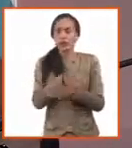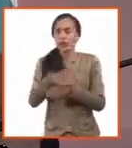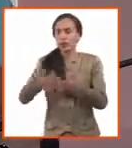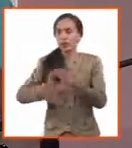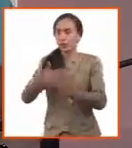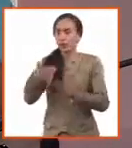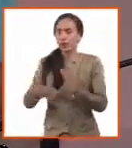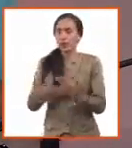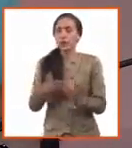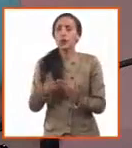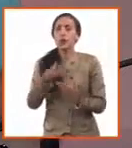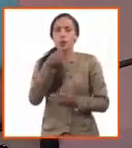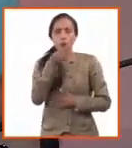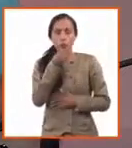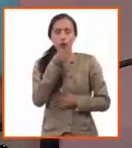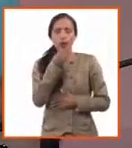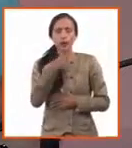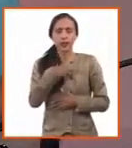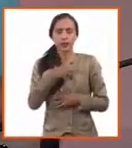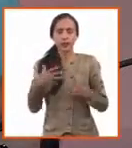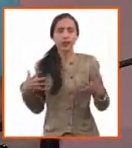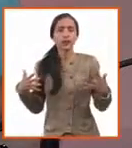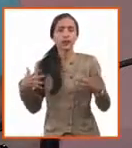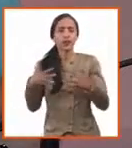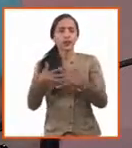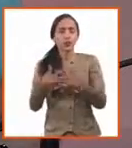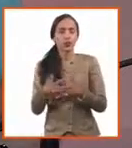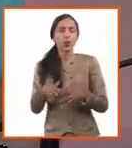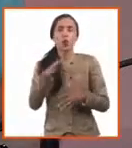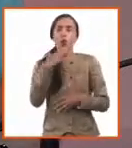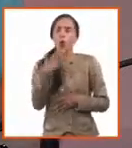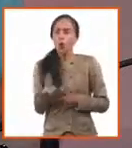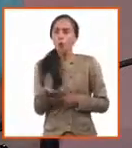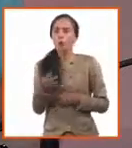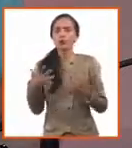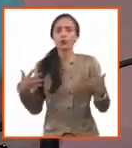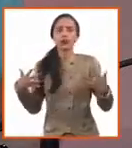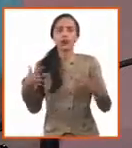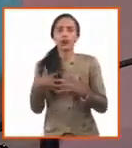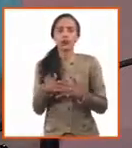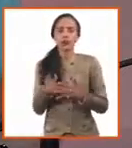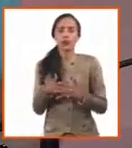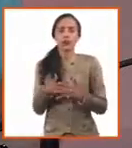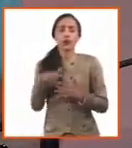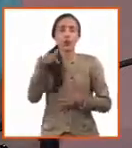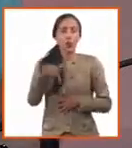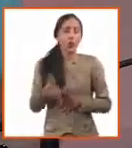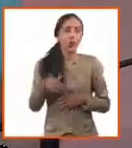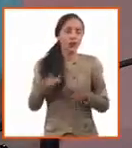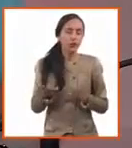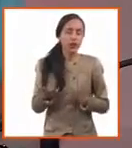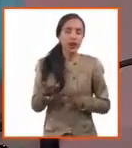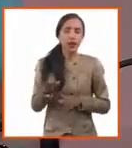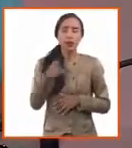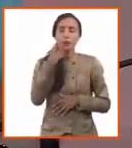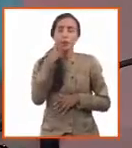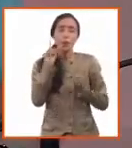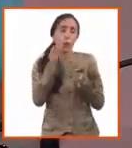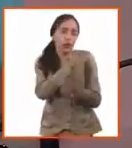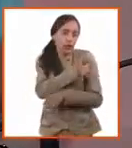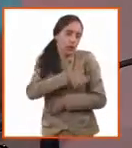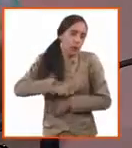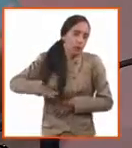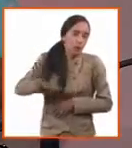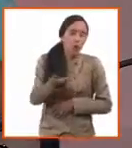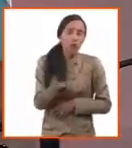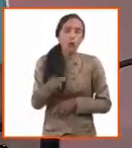tengan pueden tener un carácter vinculante desde el punto de vista de cómo se relacionan con lo que hoy quizá en los mínimos políticas públicas o